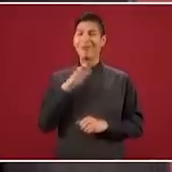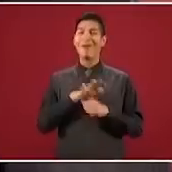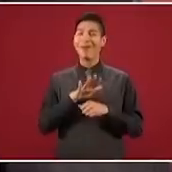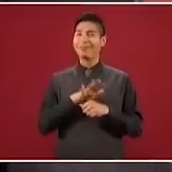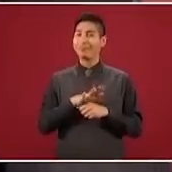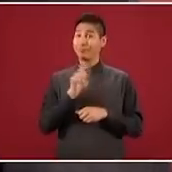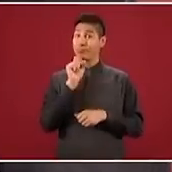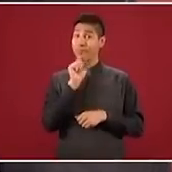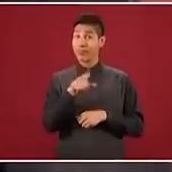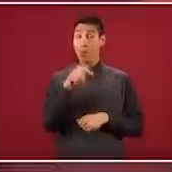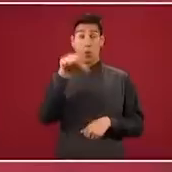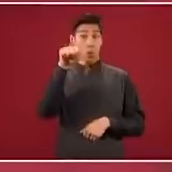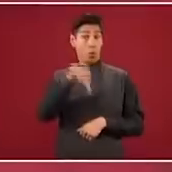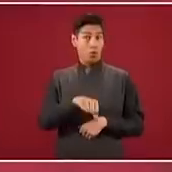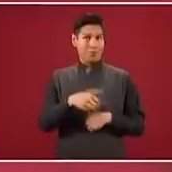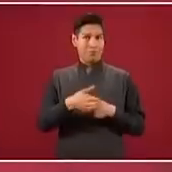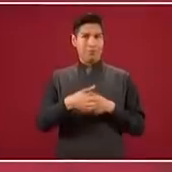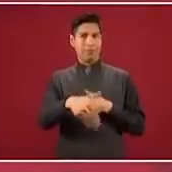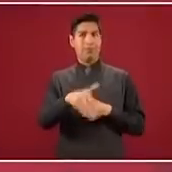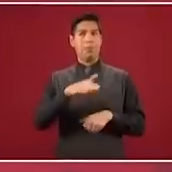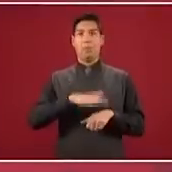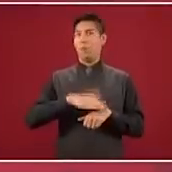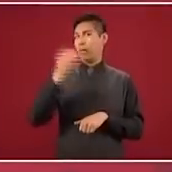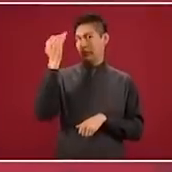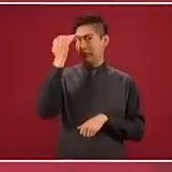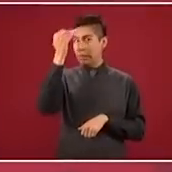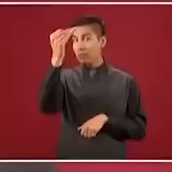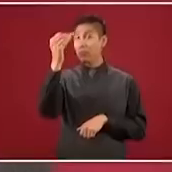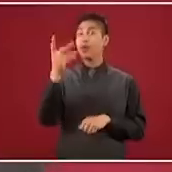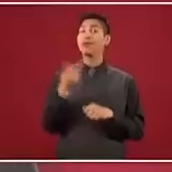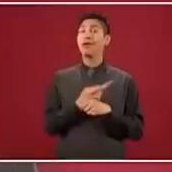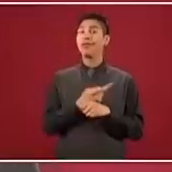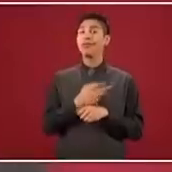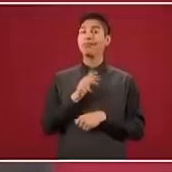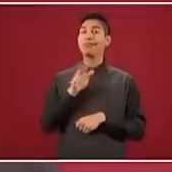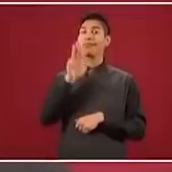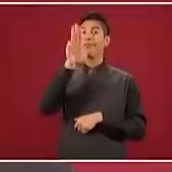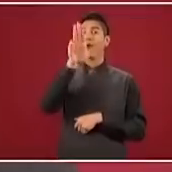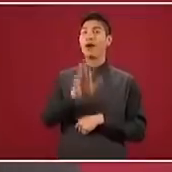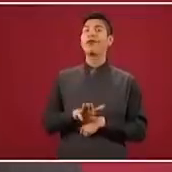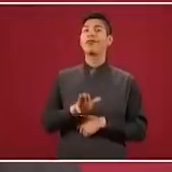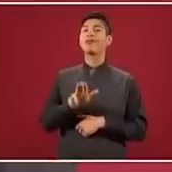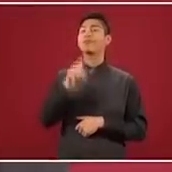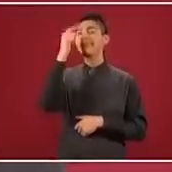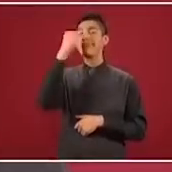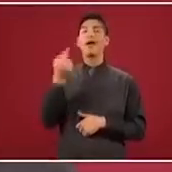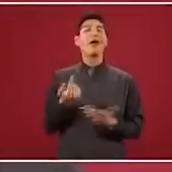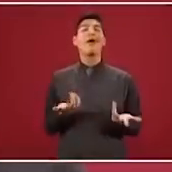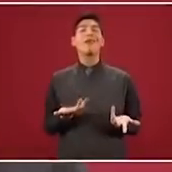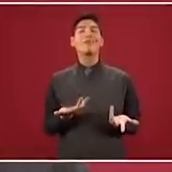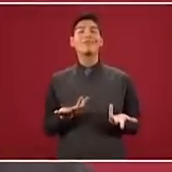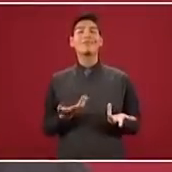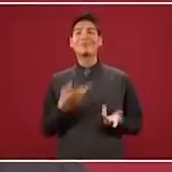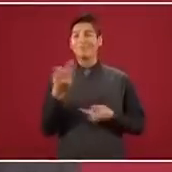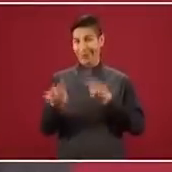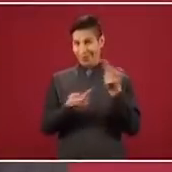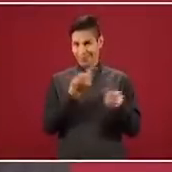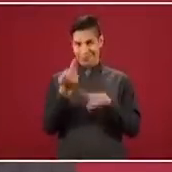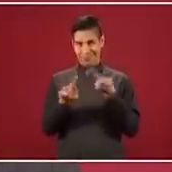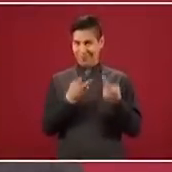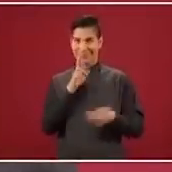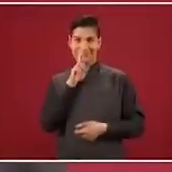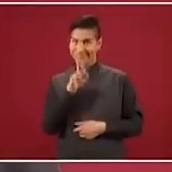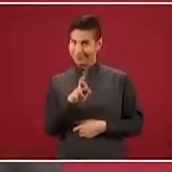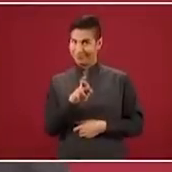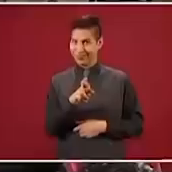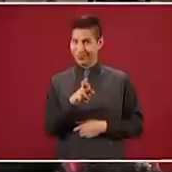hasta nos excedimos hoy, quedamos que el miércoles era para preguntas y respuestas, no